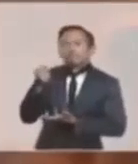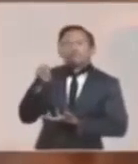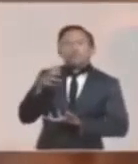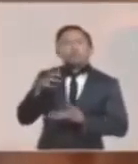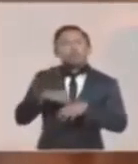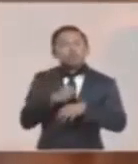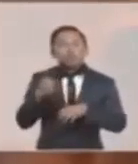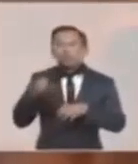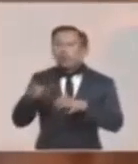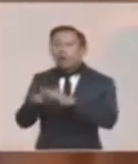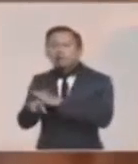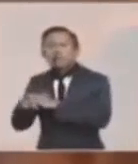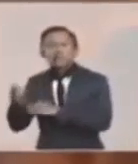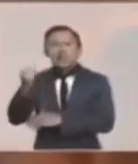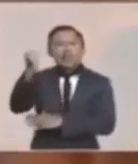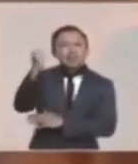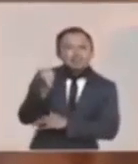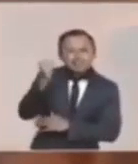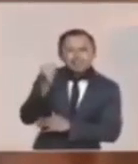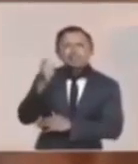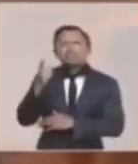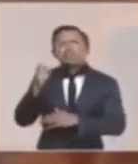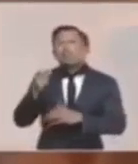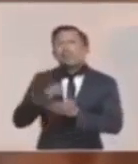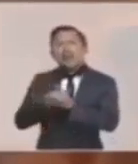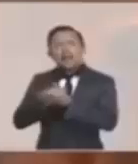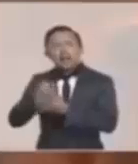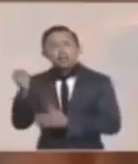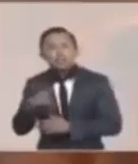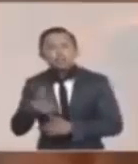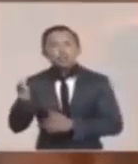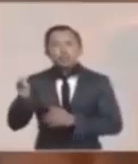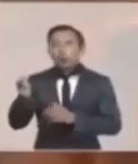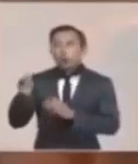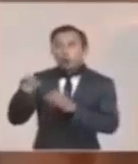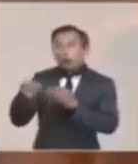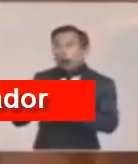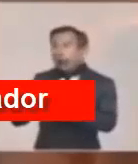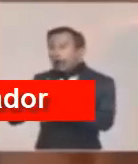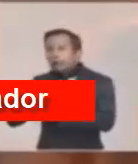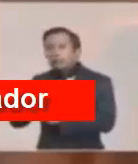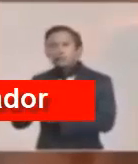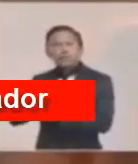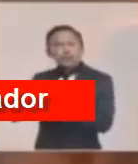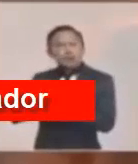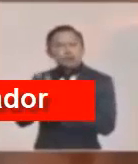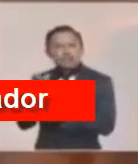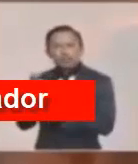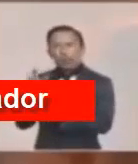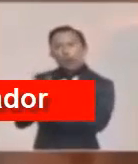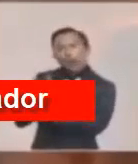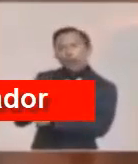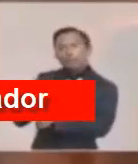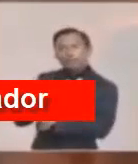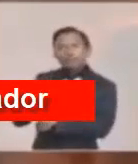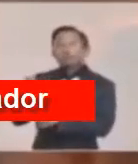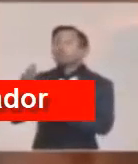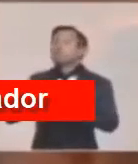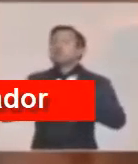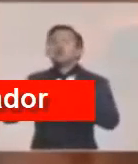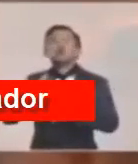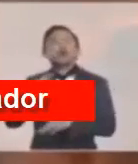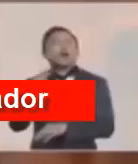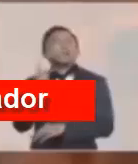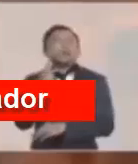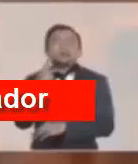legítimos esos cuestionamientos propios de una campaña o sí ve como un aroma ahí misógino en ese sentido? Yo creo que el tema de